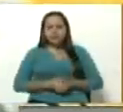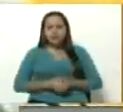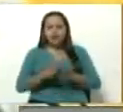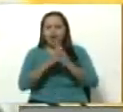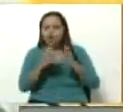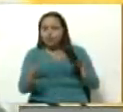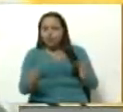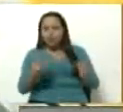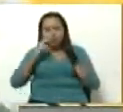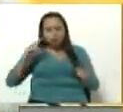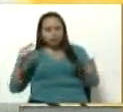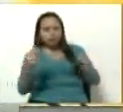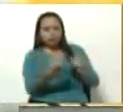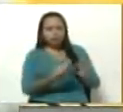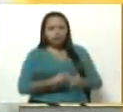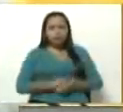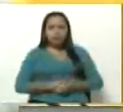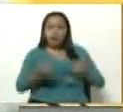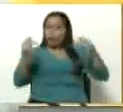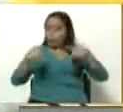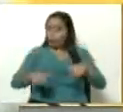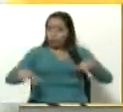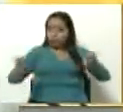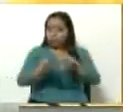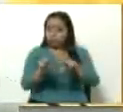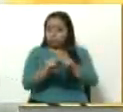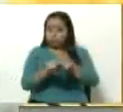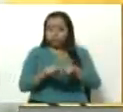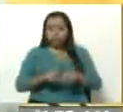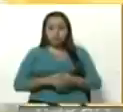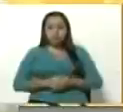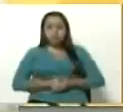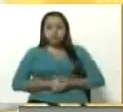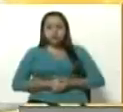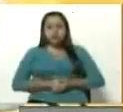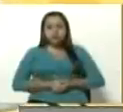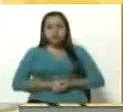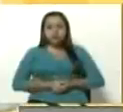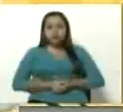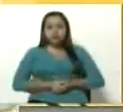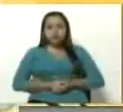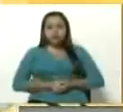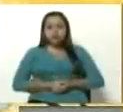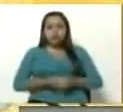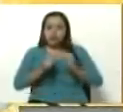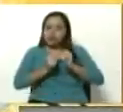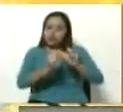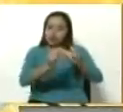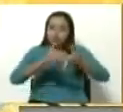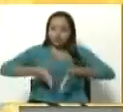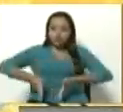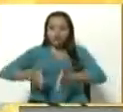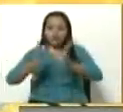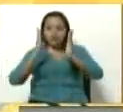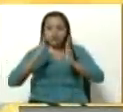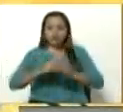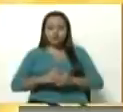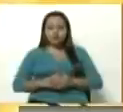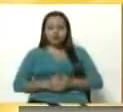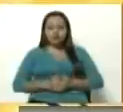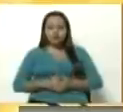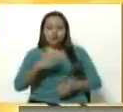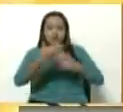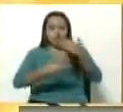punto de vista, hoy enmarcó esa ruta que viene